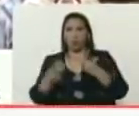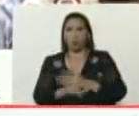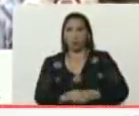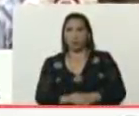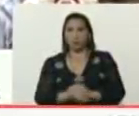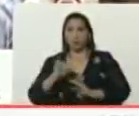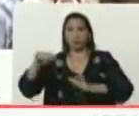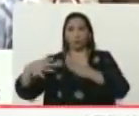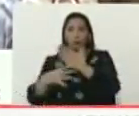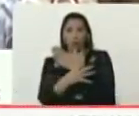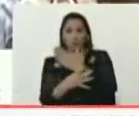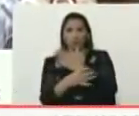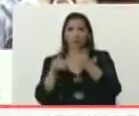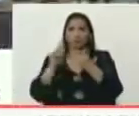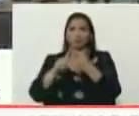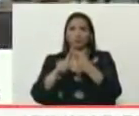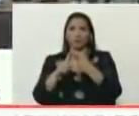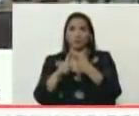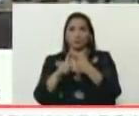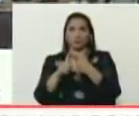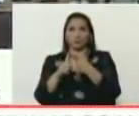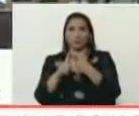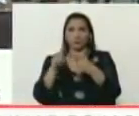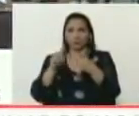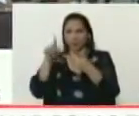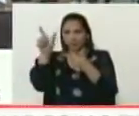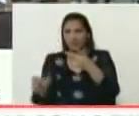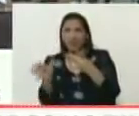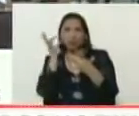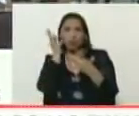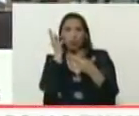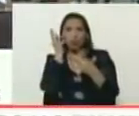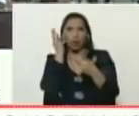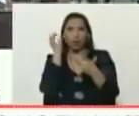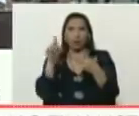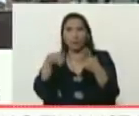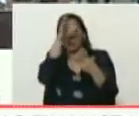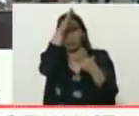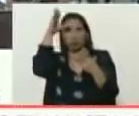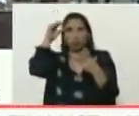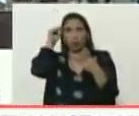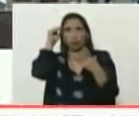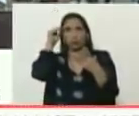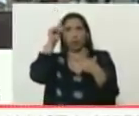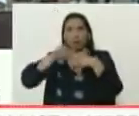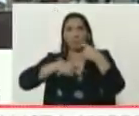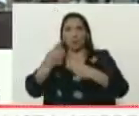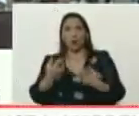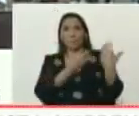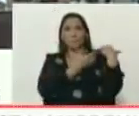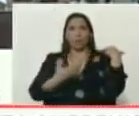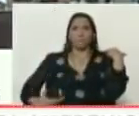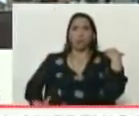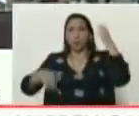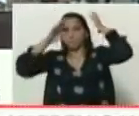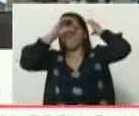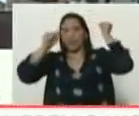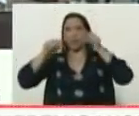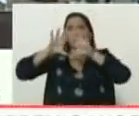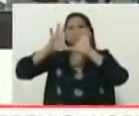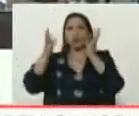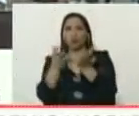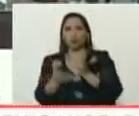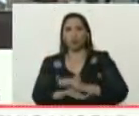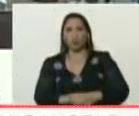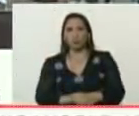Juanito Alimaña, esta señora y Trump, que se va a autoproclamar emperador del mundo, la